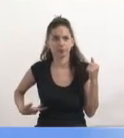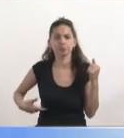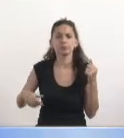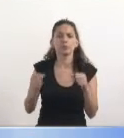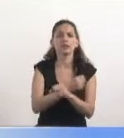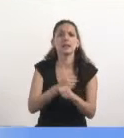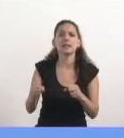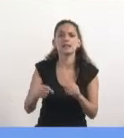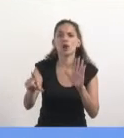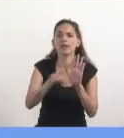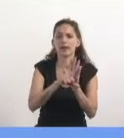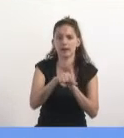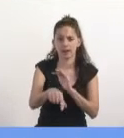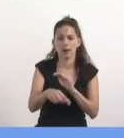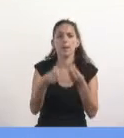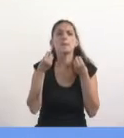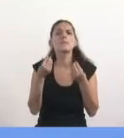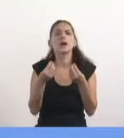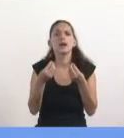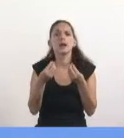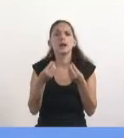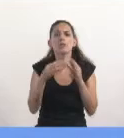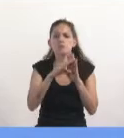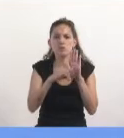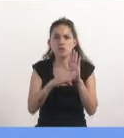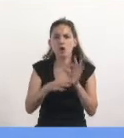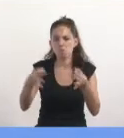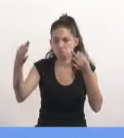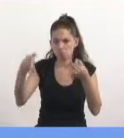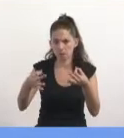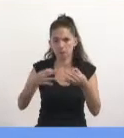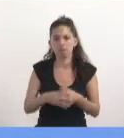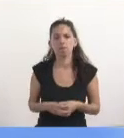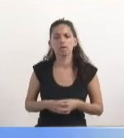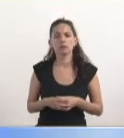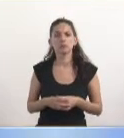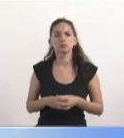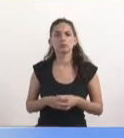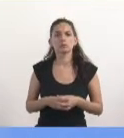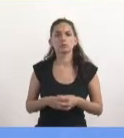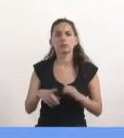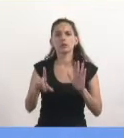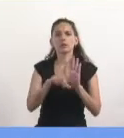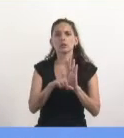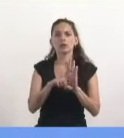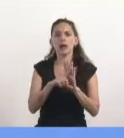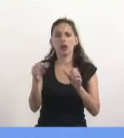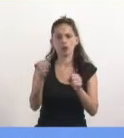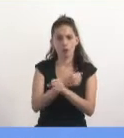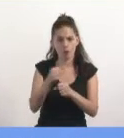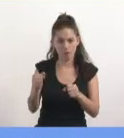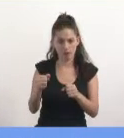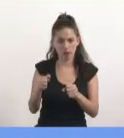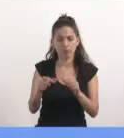sanción de la respectiva ley para que sea una norma de jerarquía superior. Pero es, por cierto, una ley convenio. Una ley